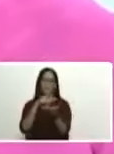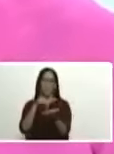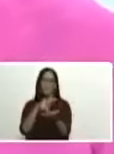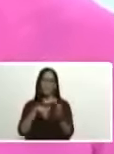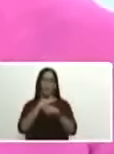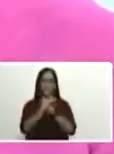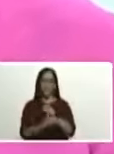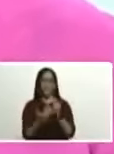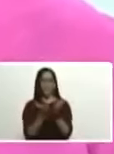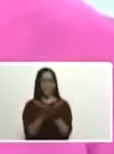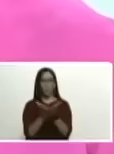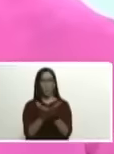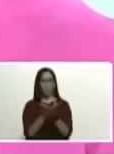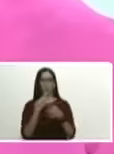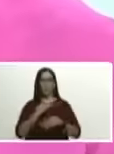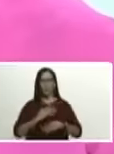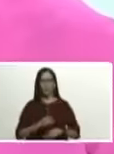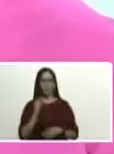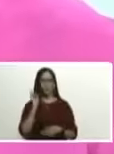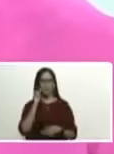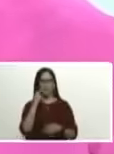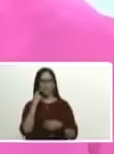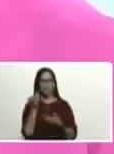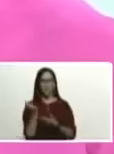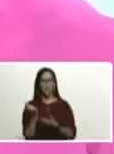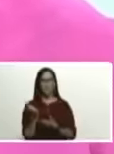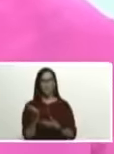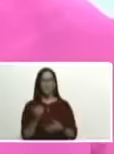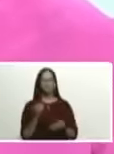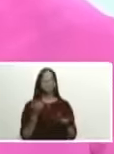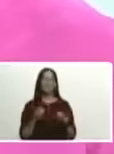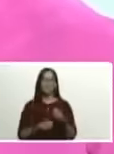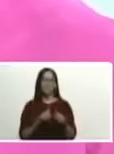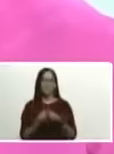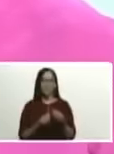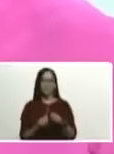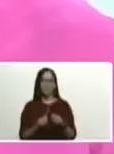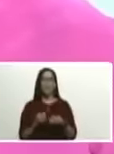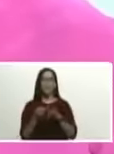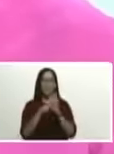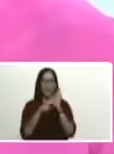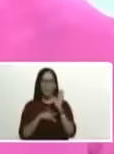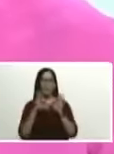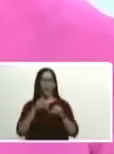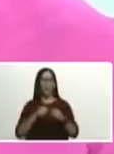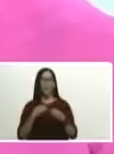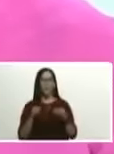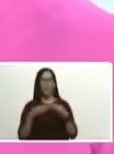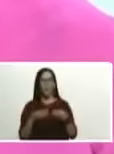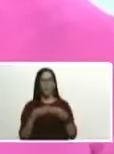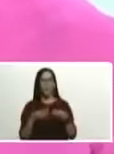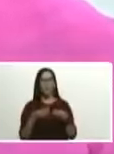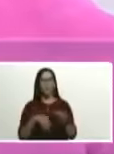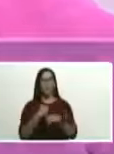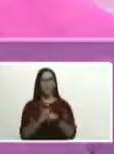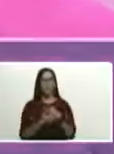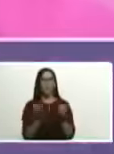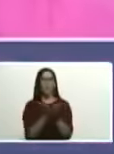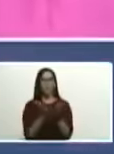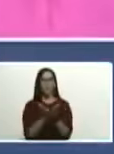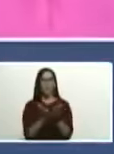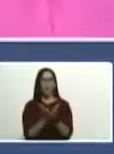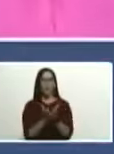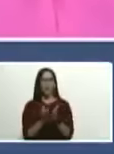plan escolar. Uniforme que usted está viendo allí está haciendo a través del programa de compra pública del plan escolar. Así